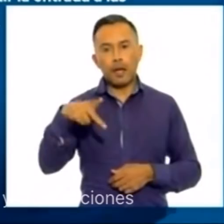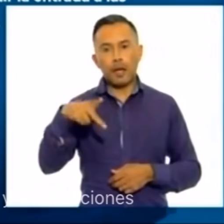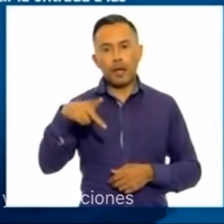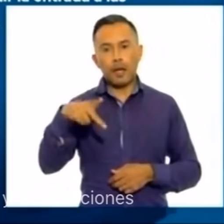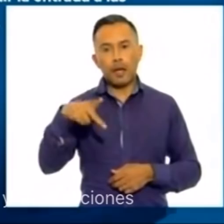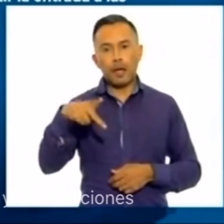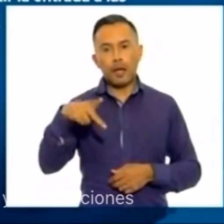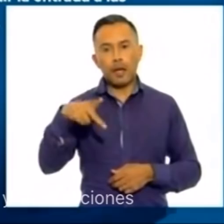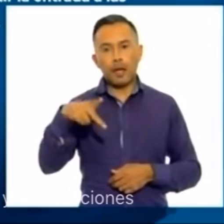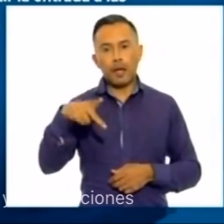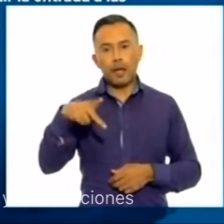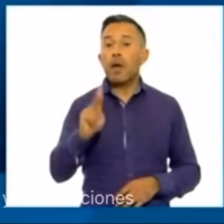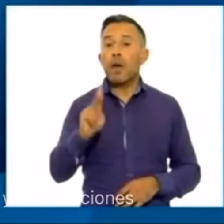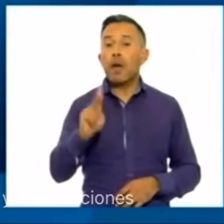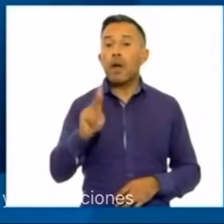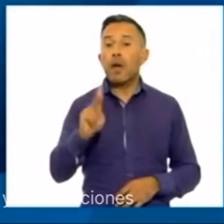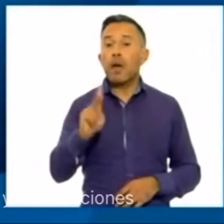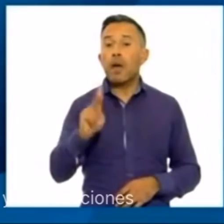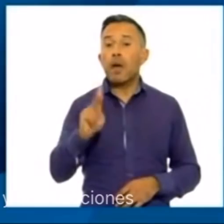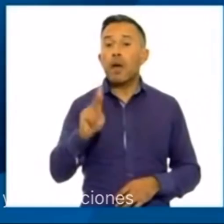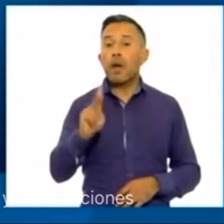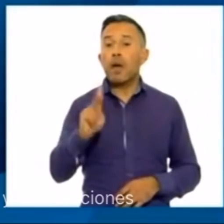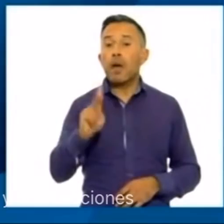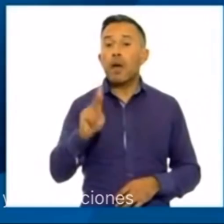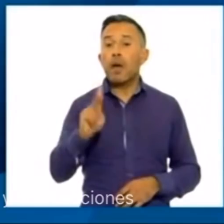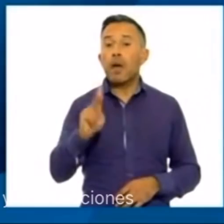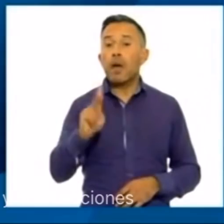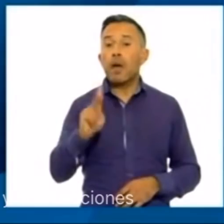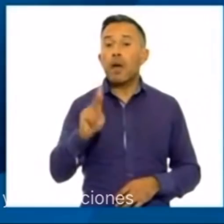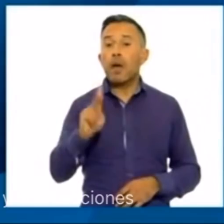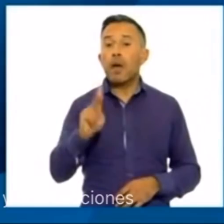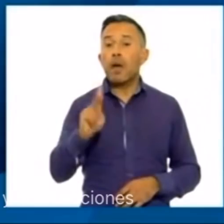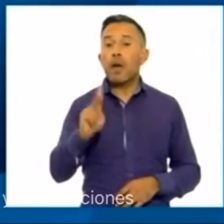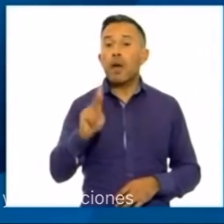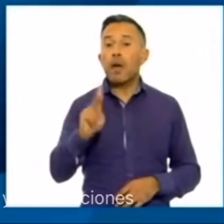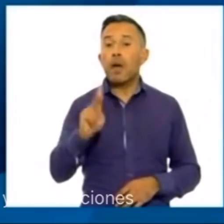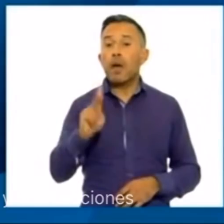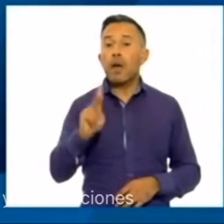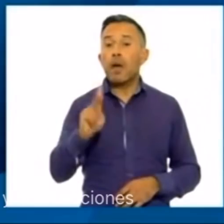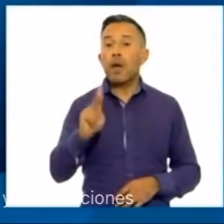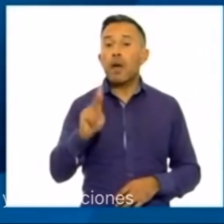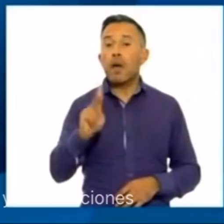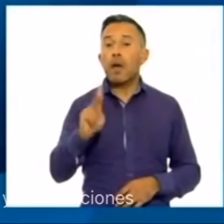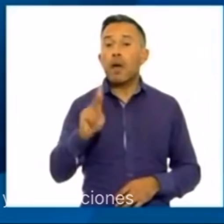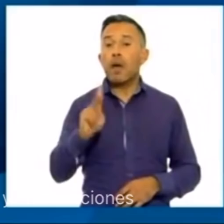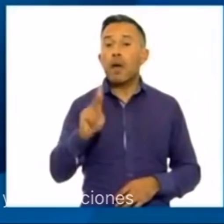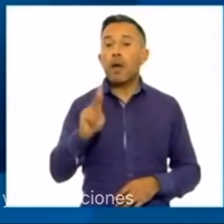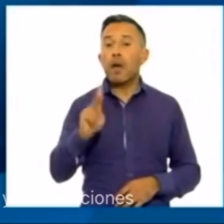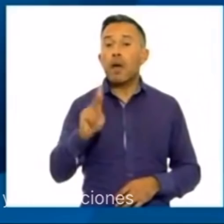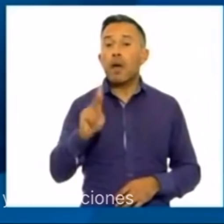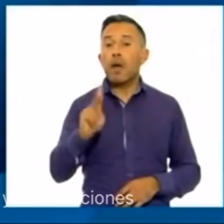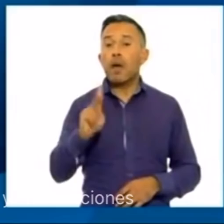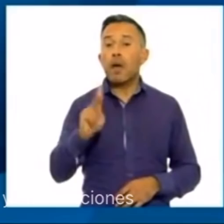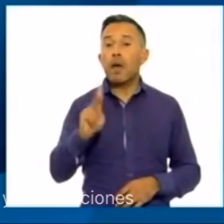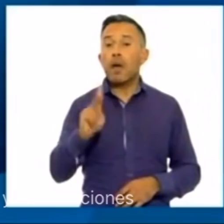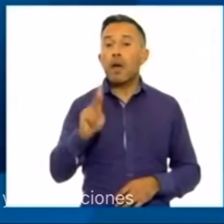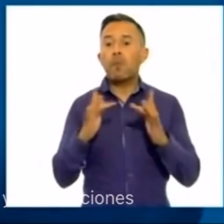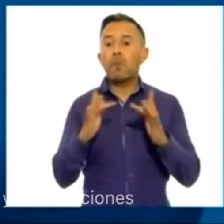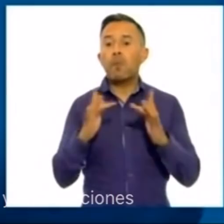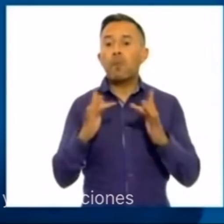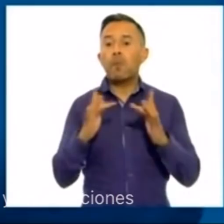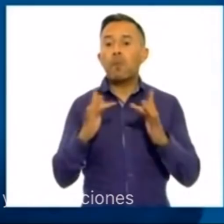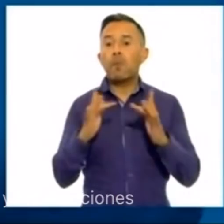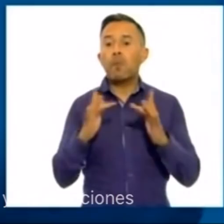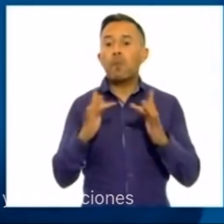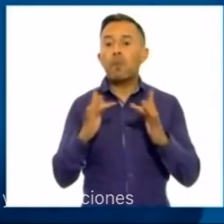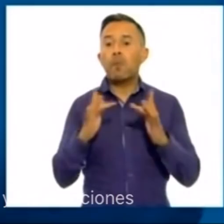autores. O tal vez comprendiste de forma general que habla sobre el mecanismo de infección del coronavirus que provoca el COVID-19. El texto es